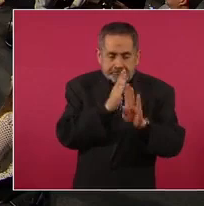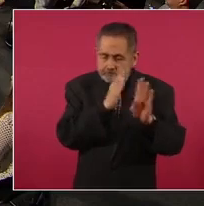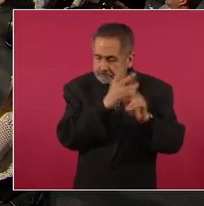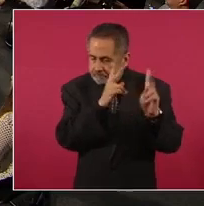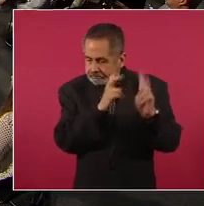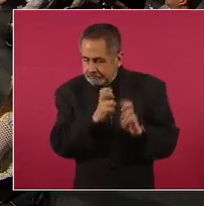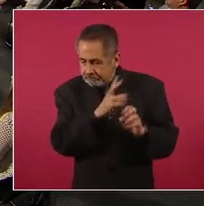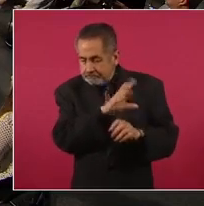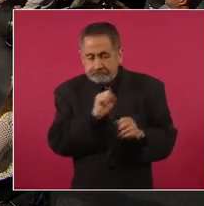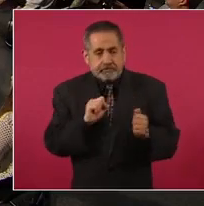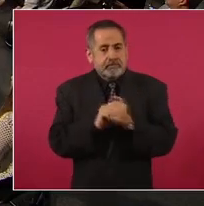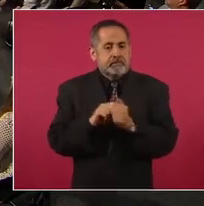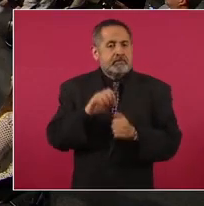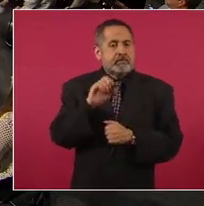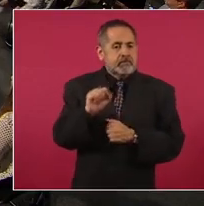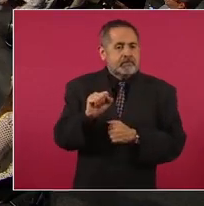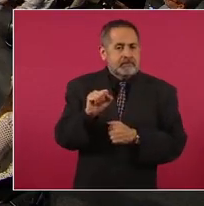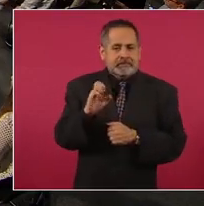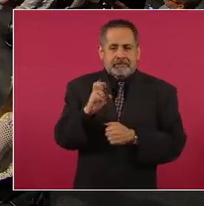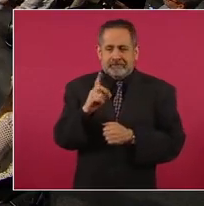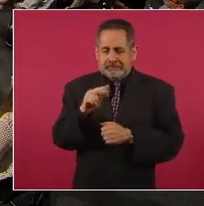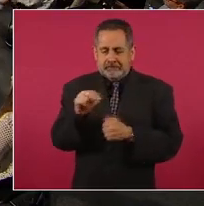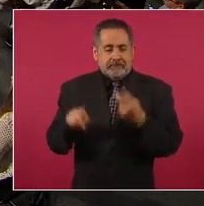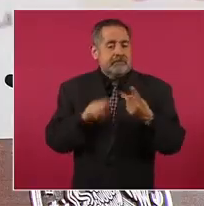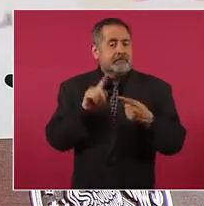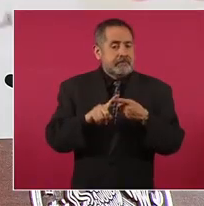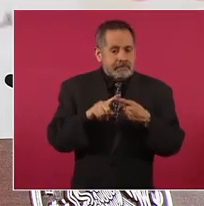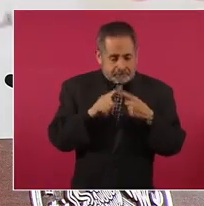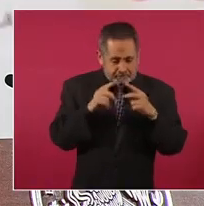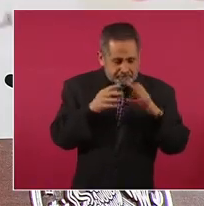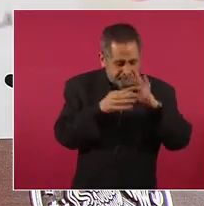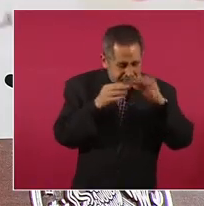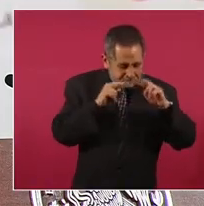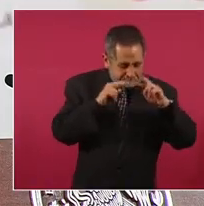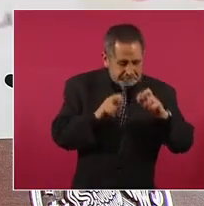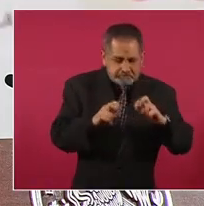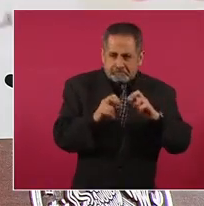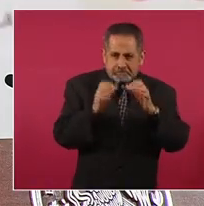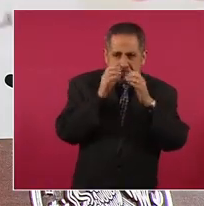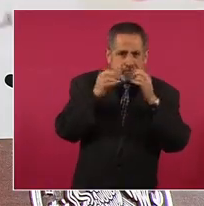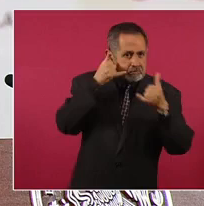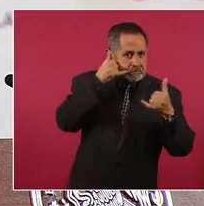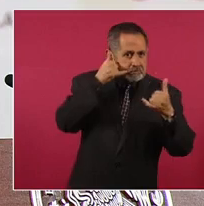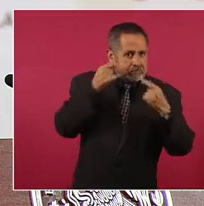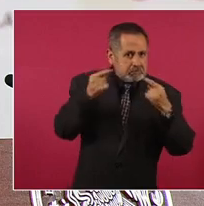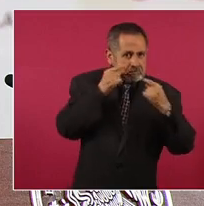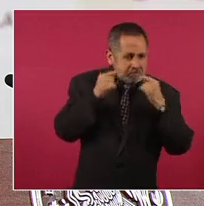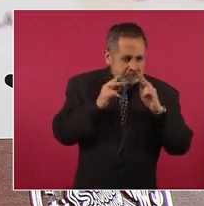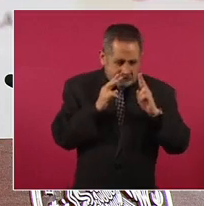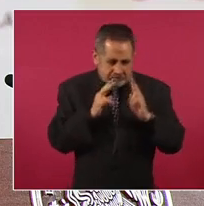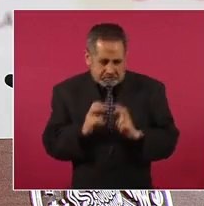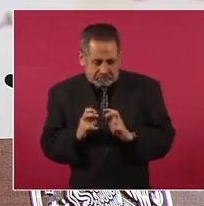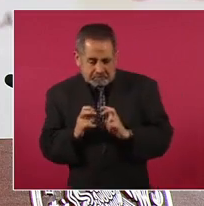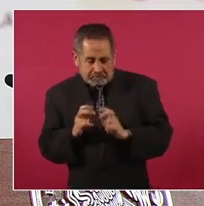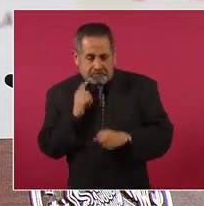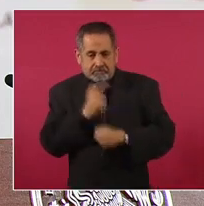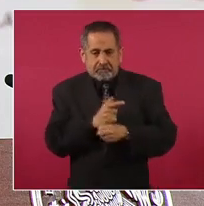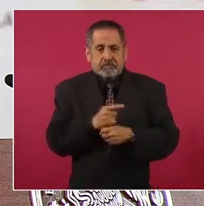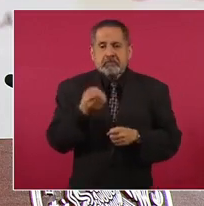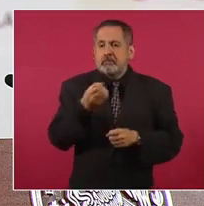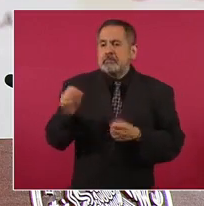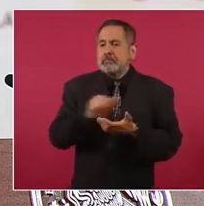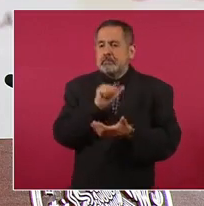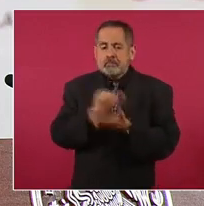de la Secretaría de Defensa Nacional en los mensajes, el análisis de las conversaciones telefónicas, las órdenes de aprehensión,